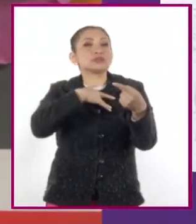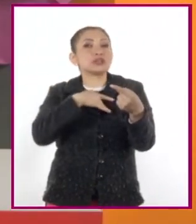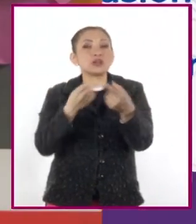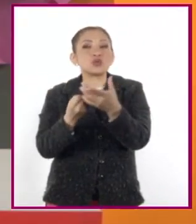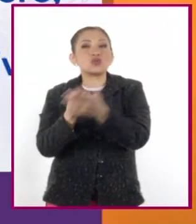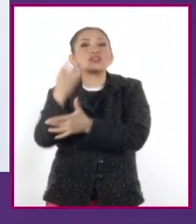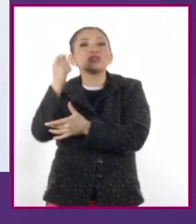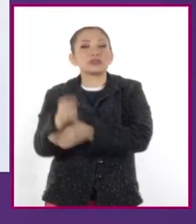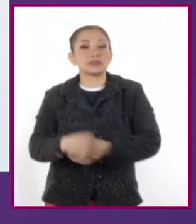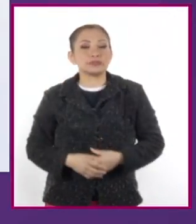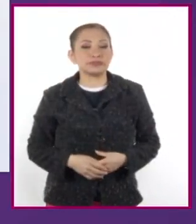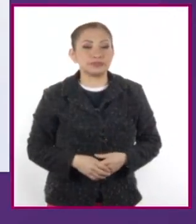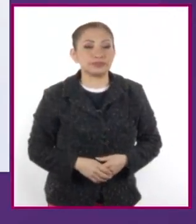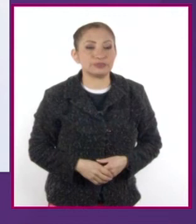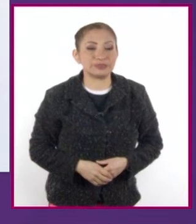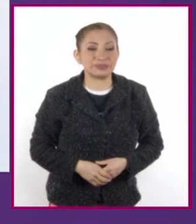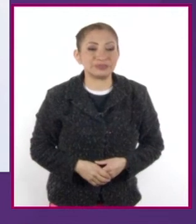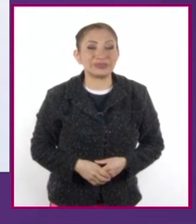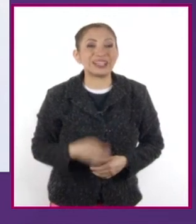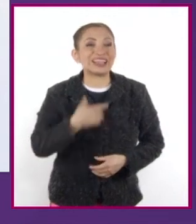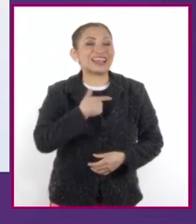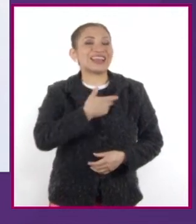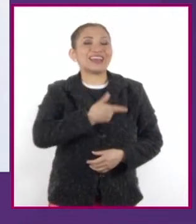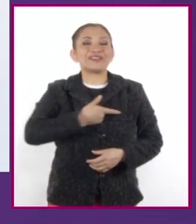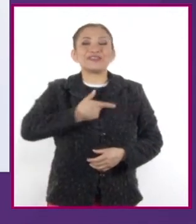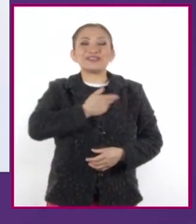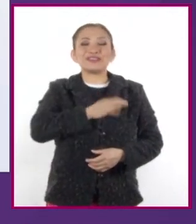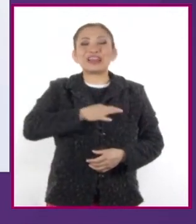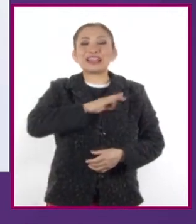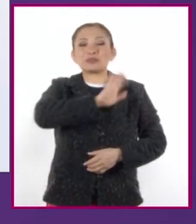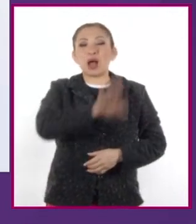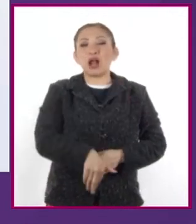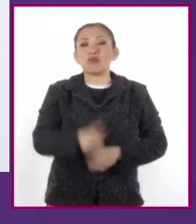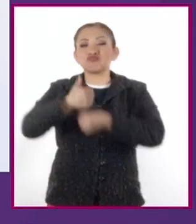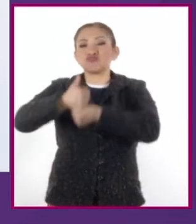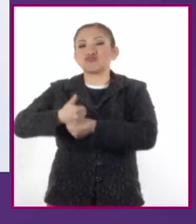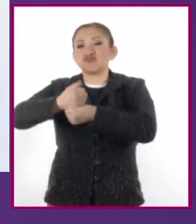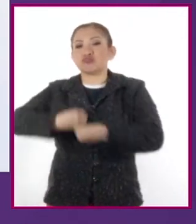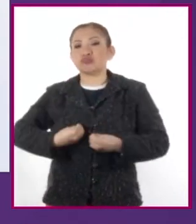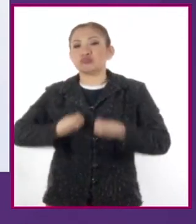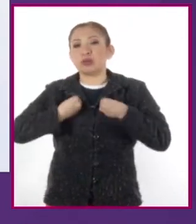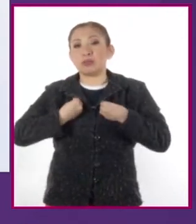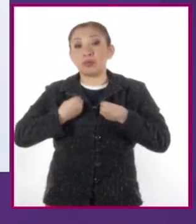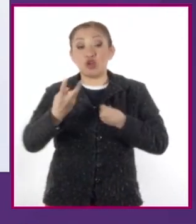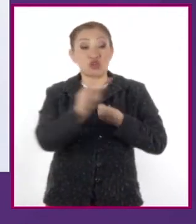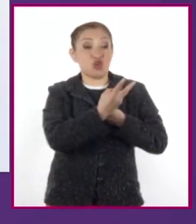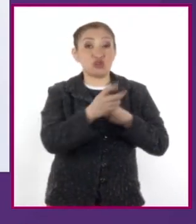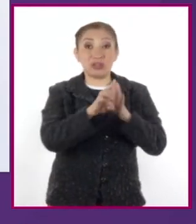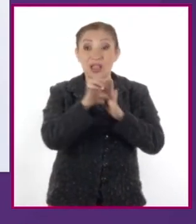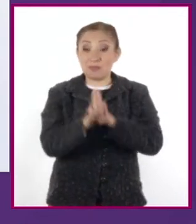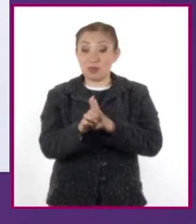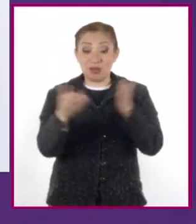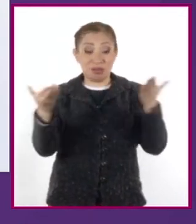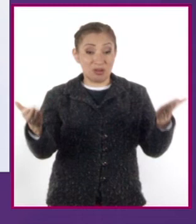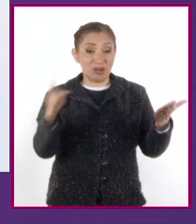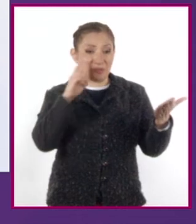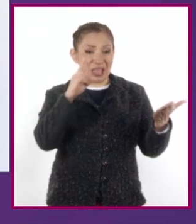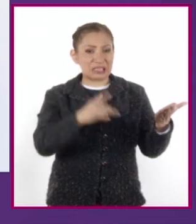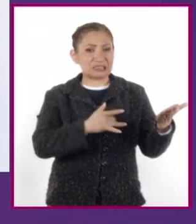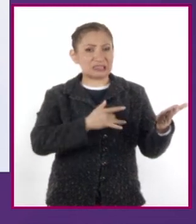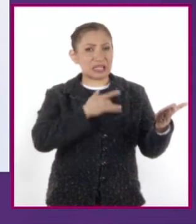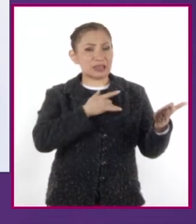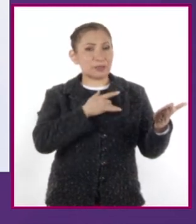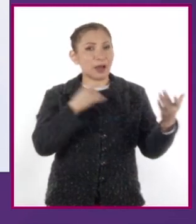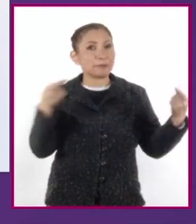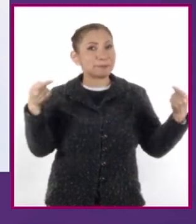nuevo. Alegre muero, penosa vivo. Ambos ejemplos muestran